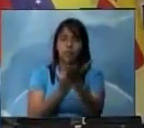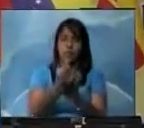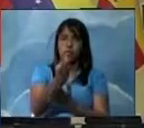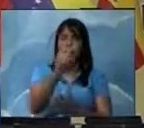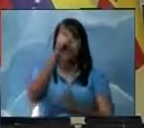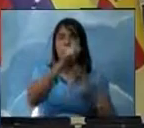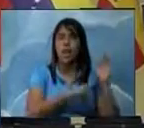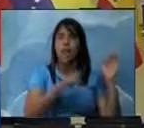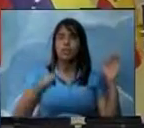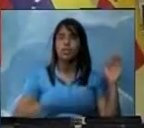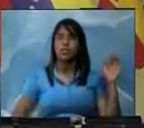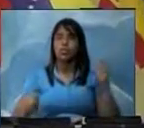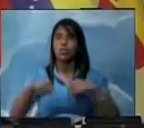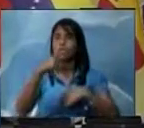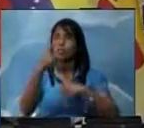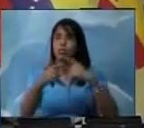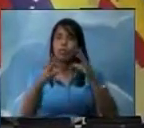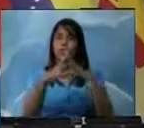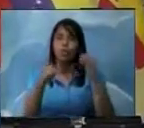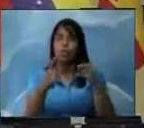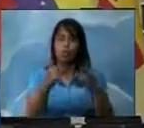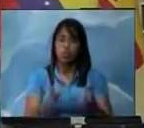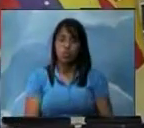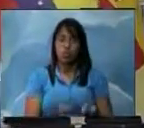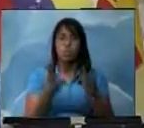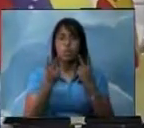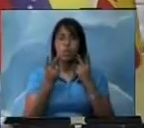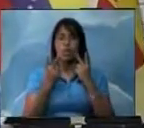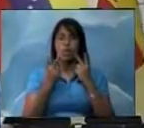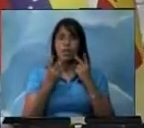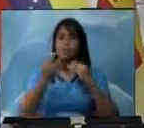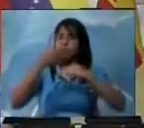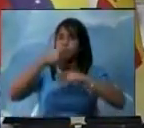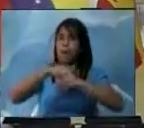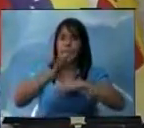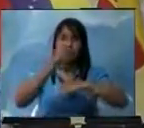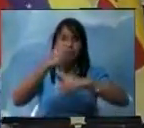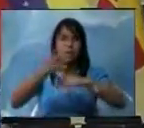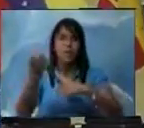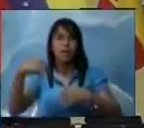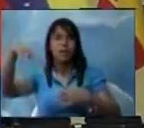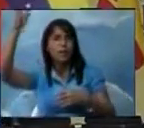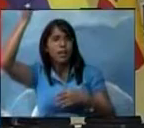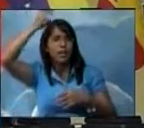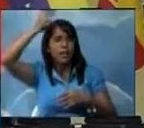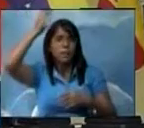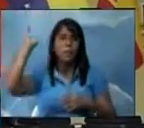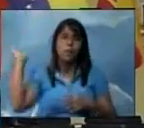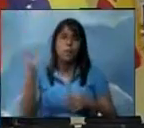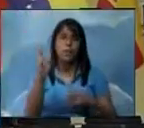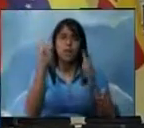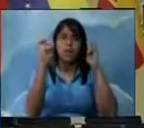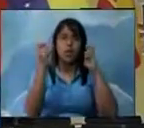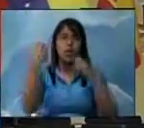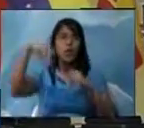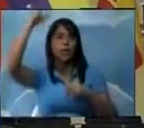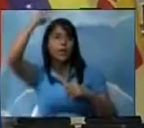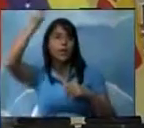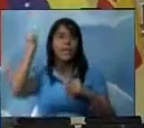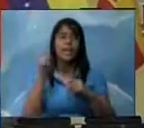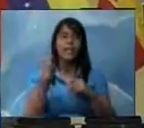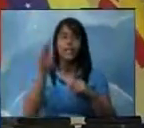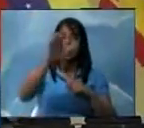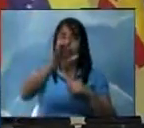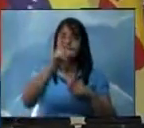al Señor durante toda su vida. Pasaban reyes, venían nuevos reyes, y